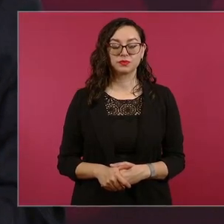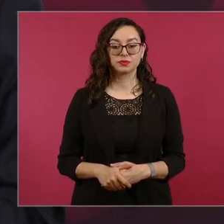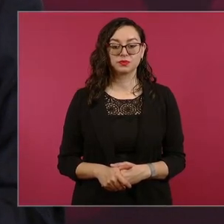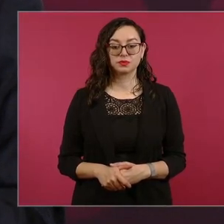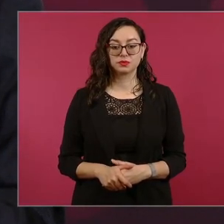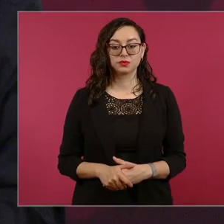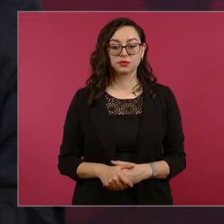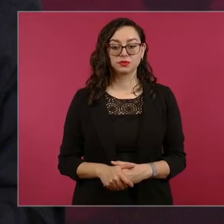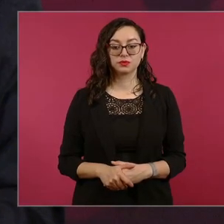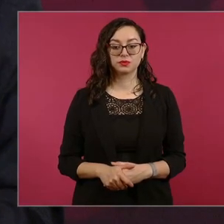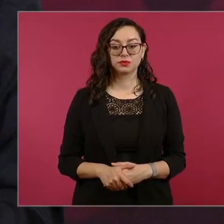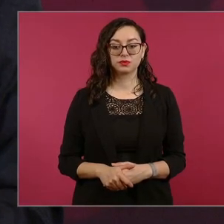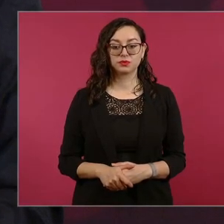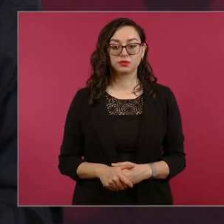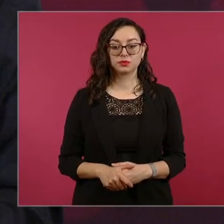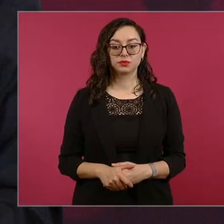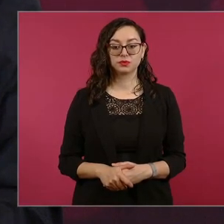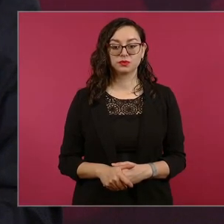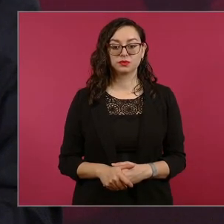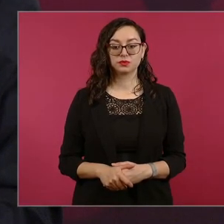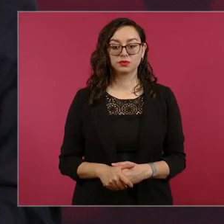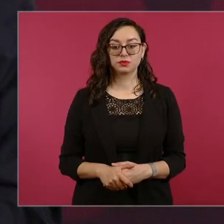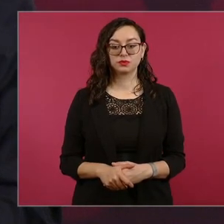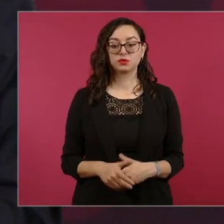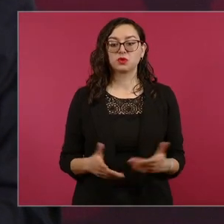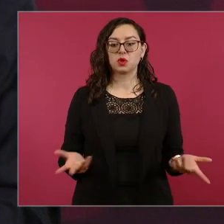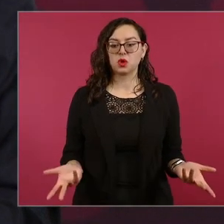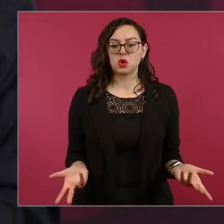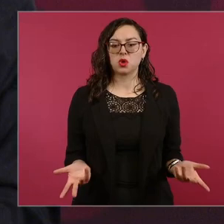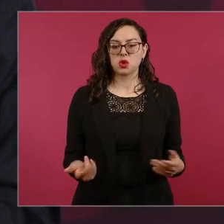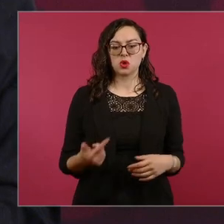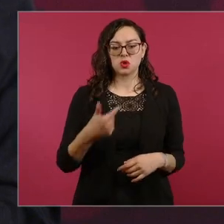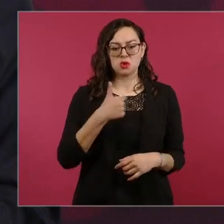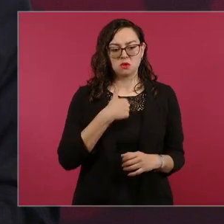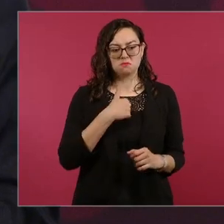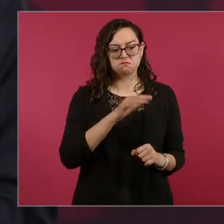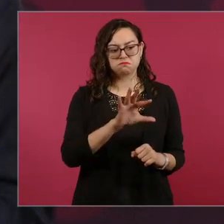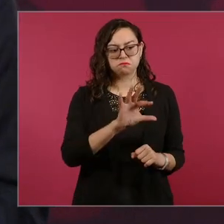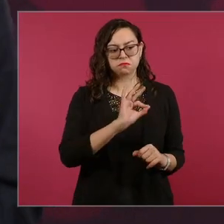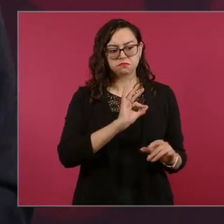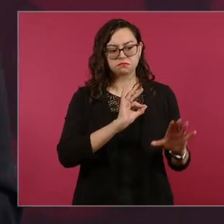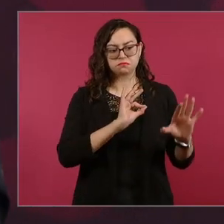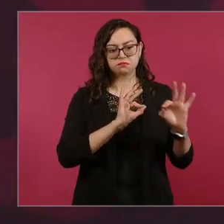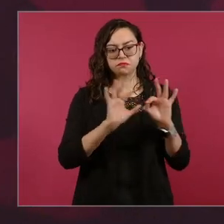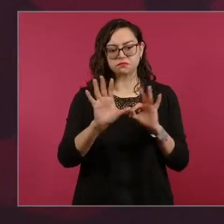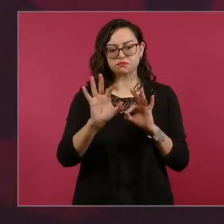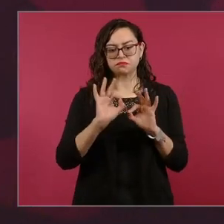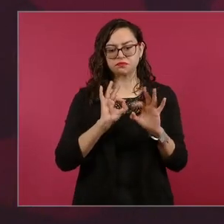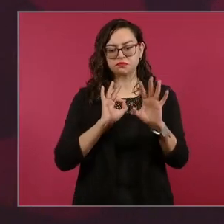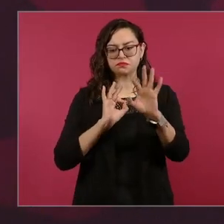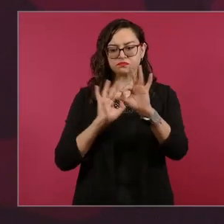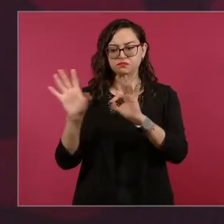algunos, a Hidalgo,